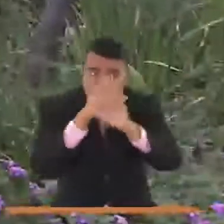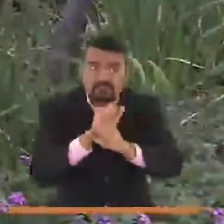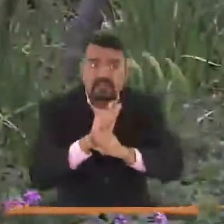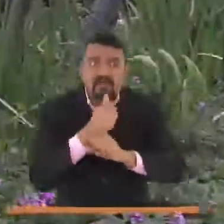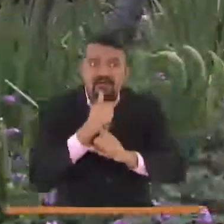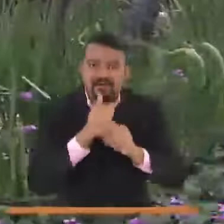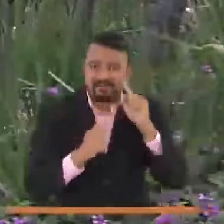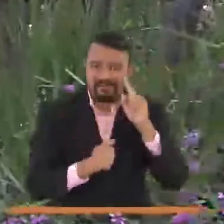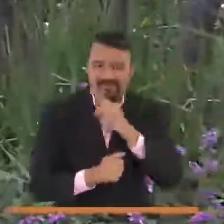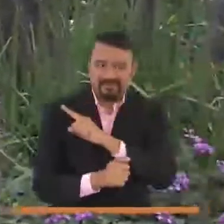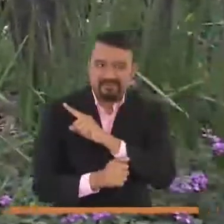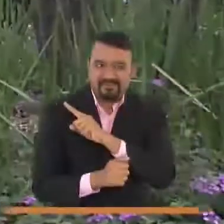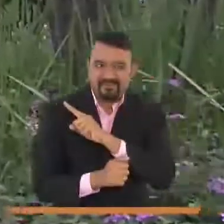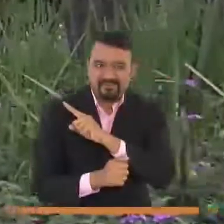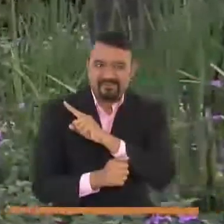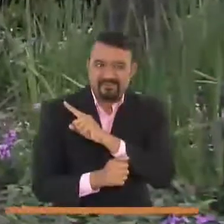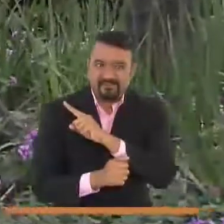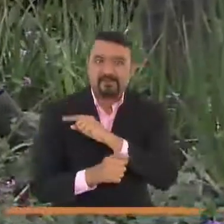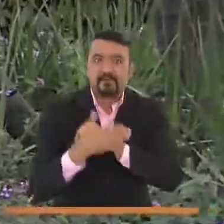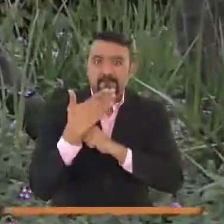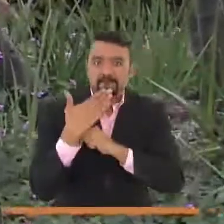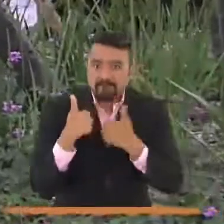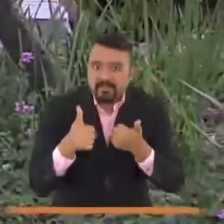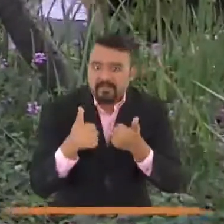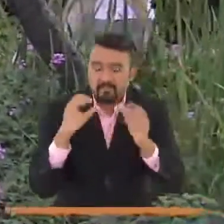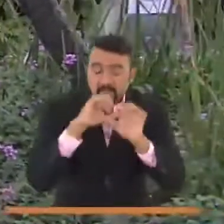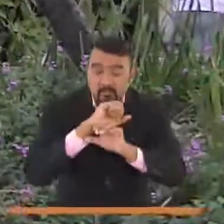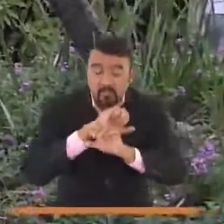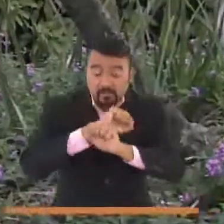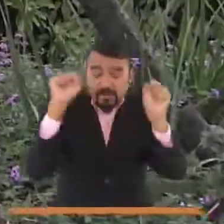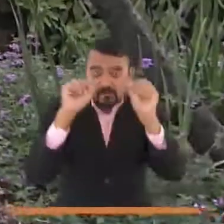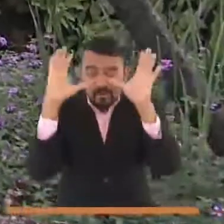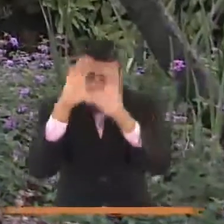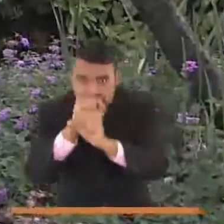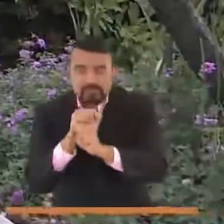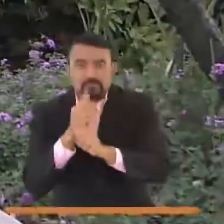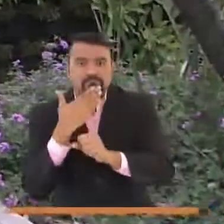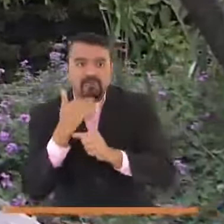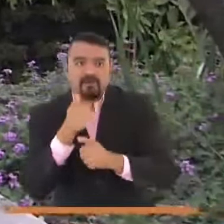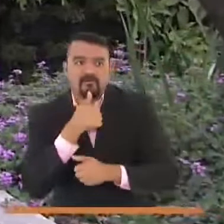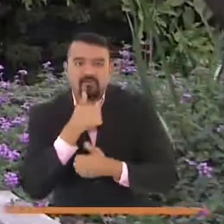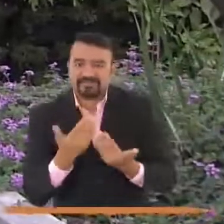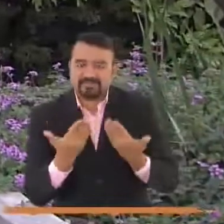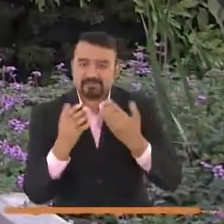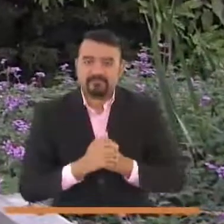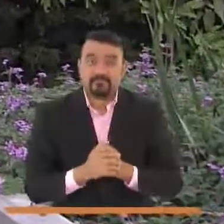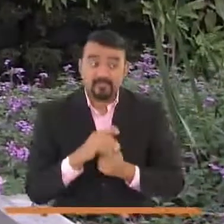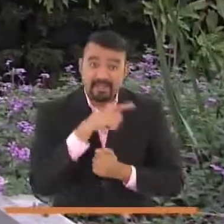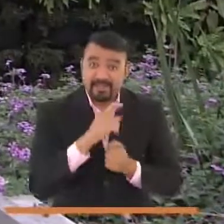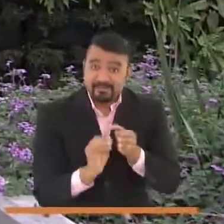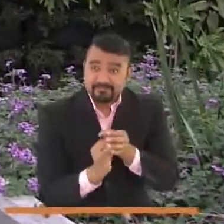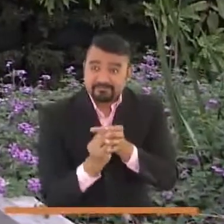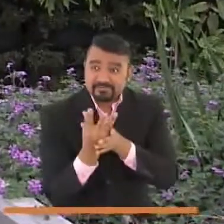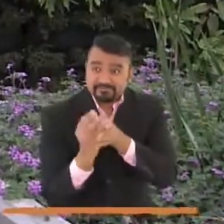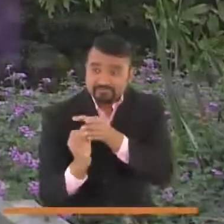que las matas no sufran por falta de agua. Y se sembraron ahí unas especies que permiten